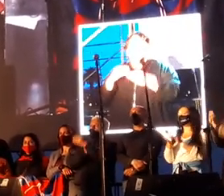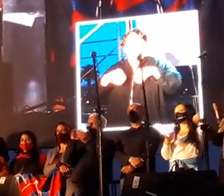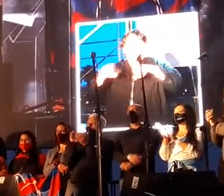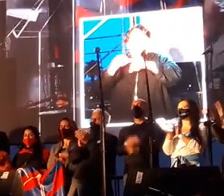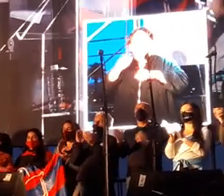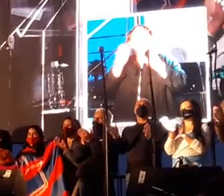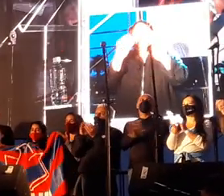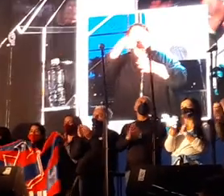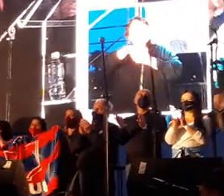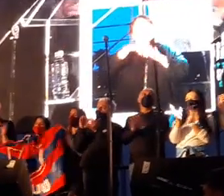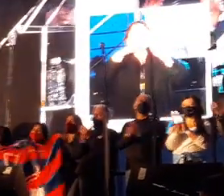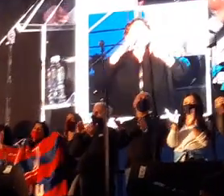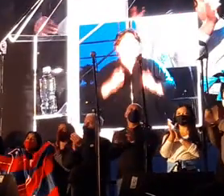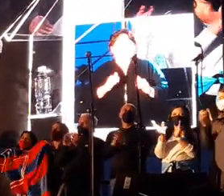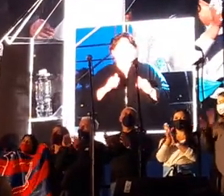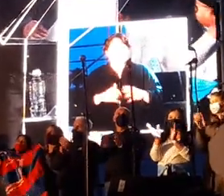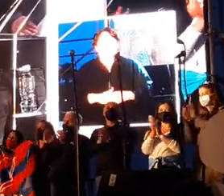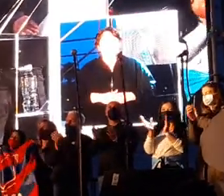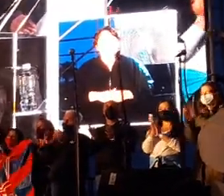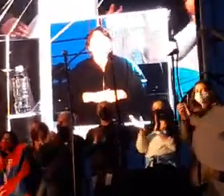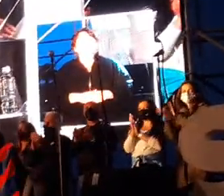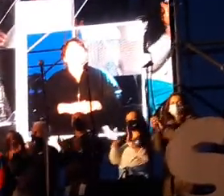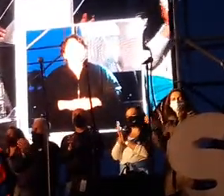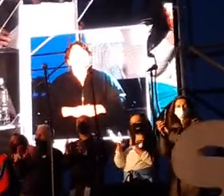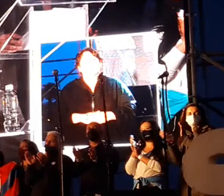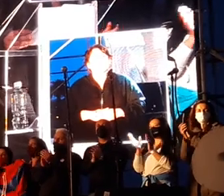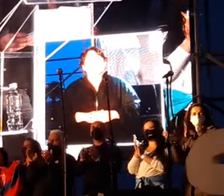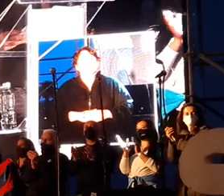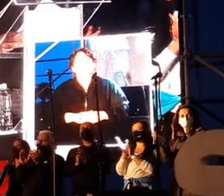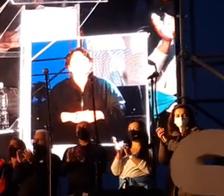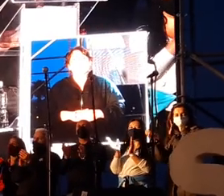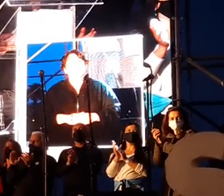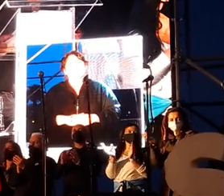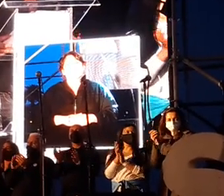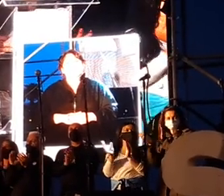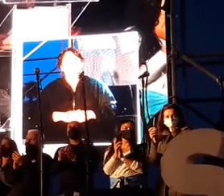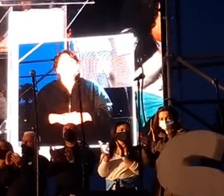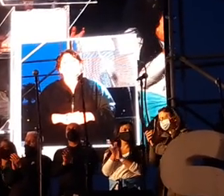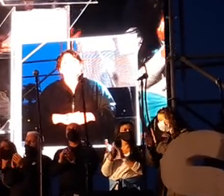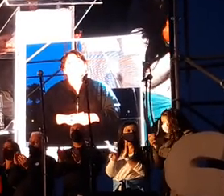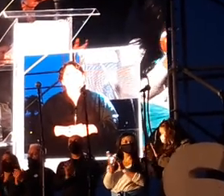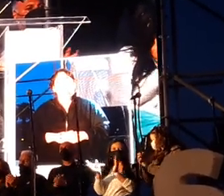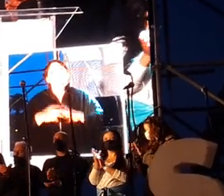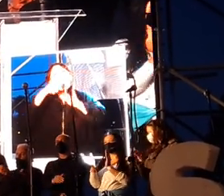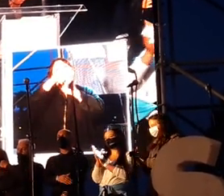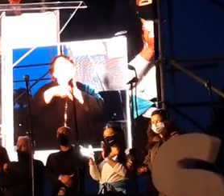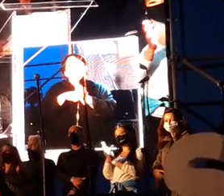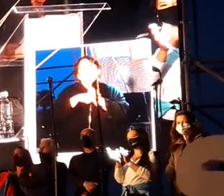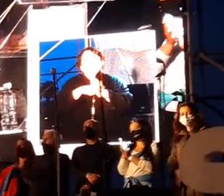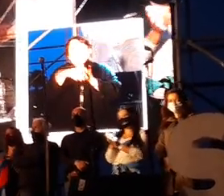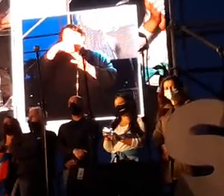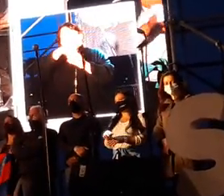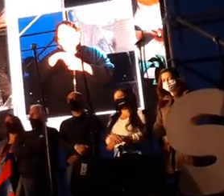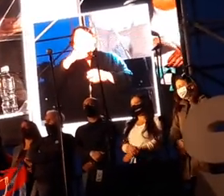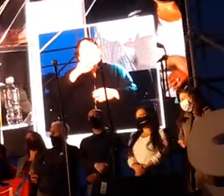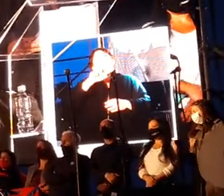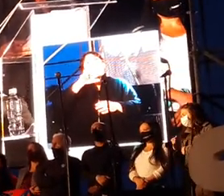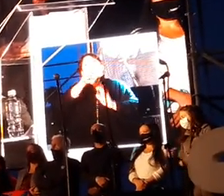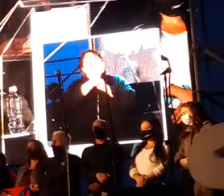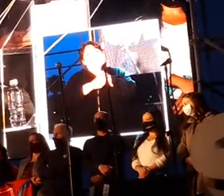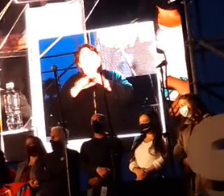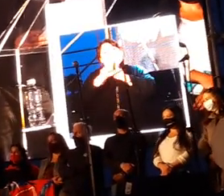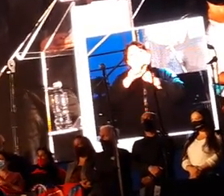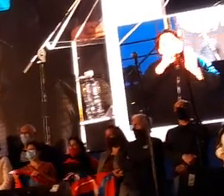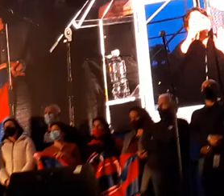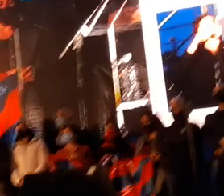votamos sí. Las normas contenidas en los 135 artículos